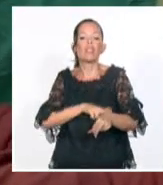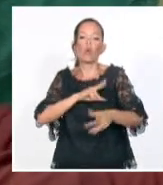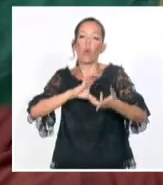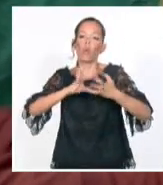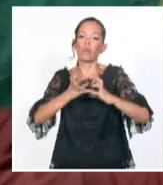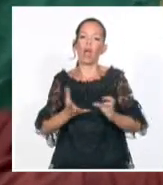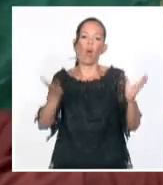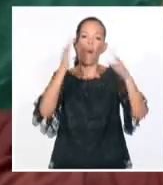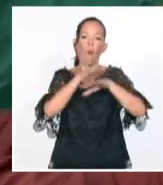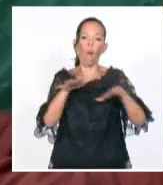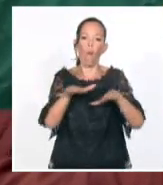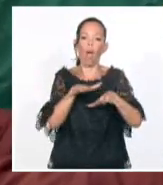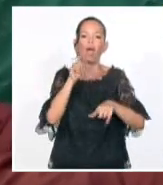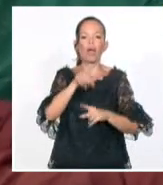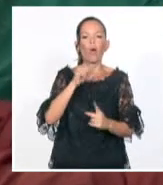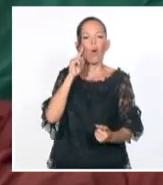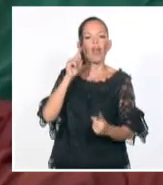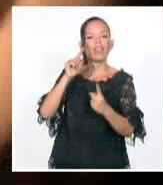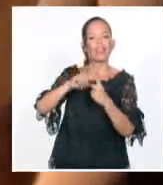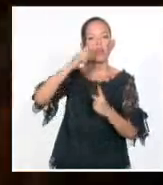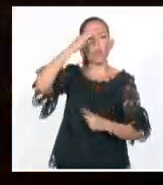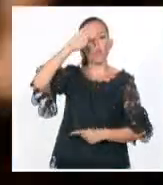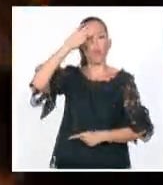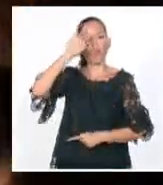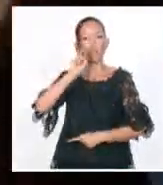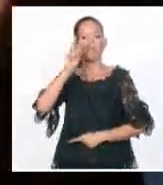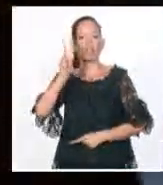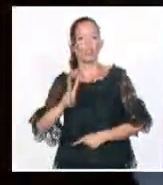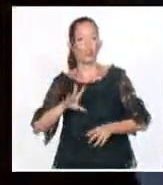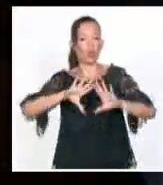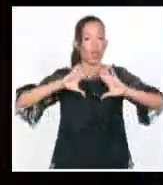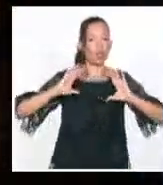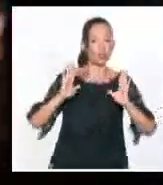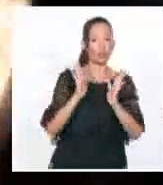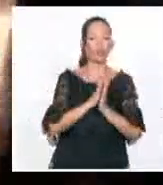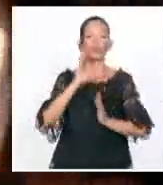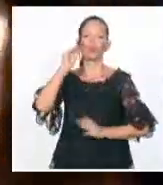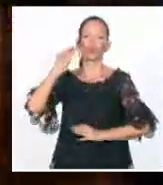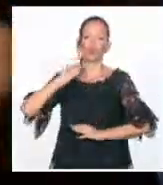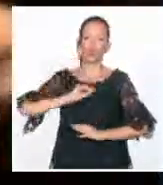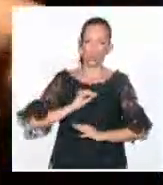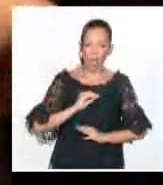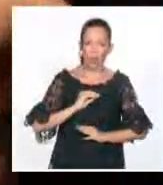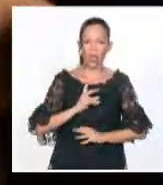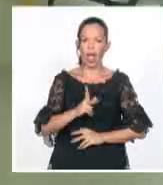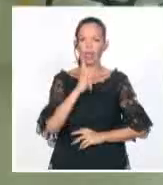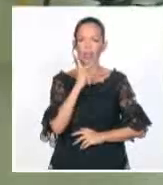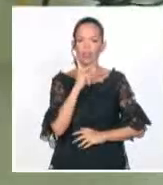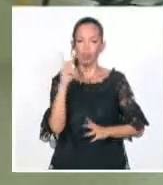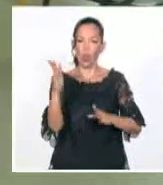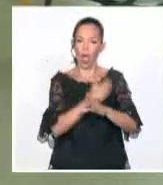de cubanos, venezolanos y entes de la comunidad, seguros de que un diagnóstico precoz mejora el